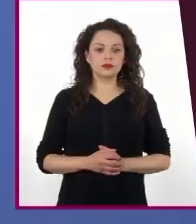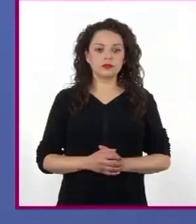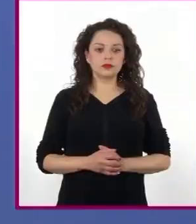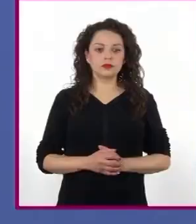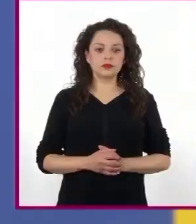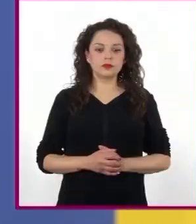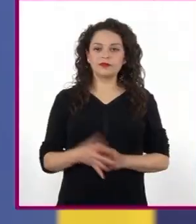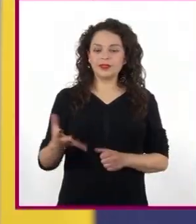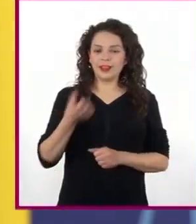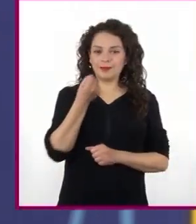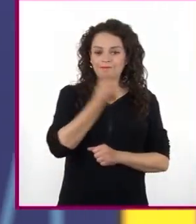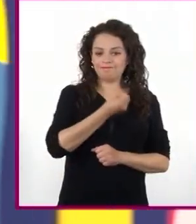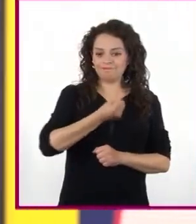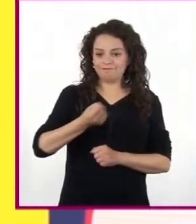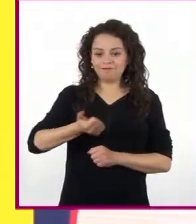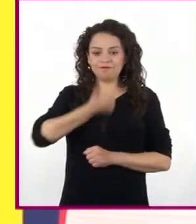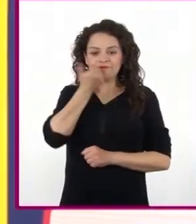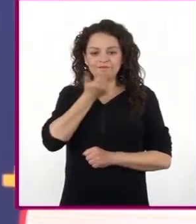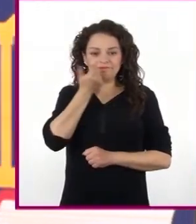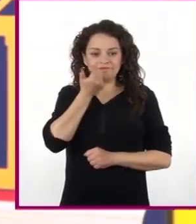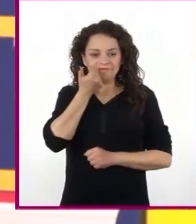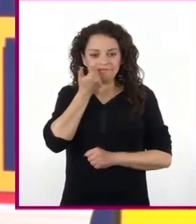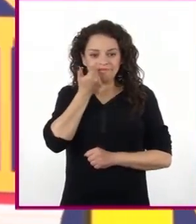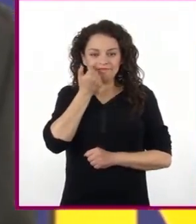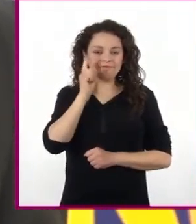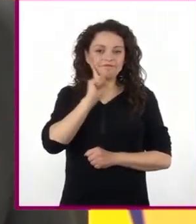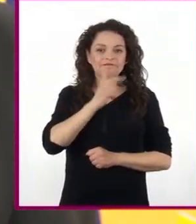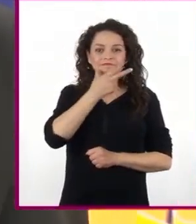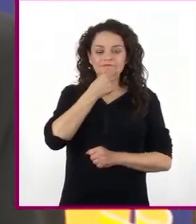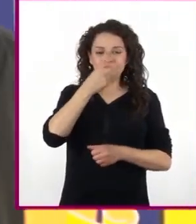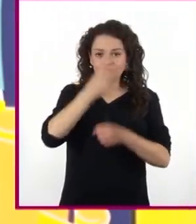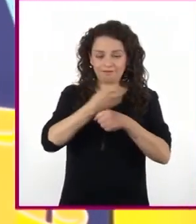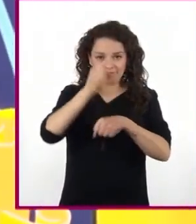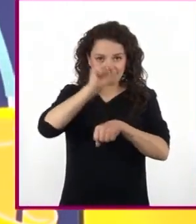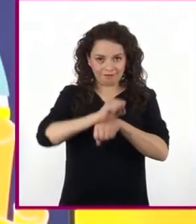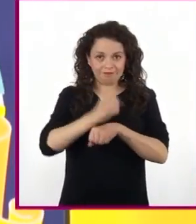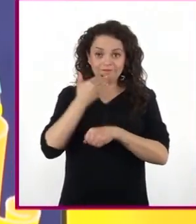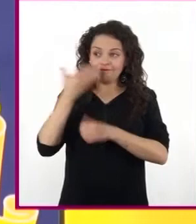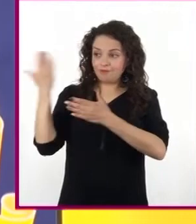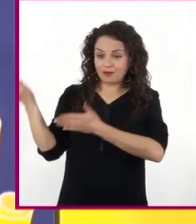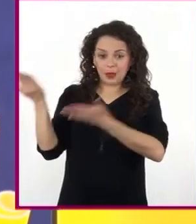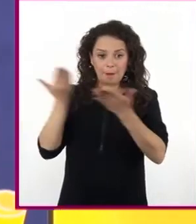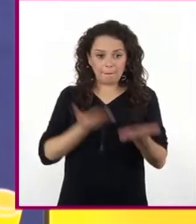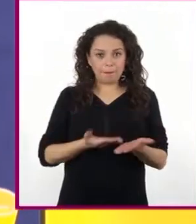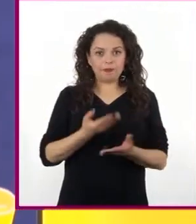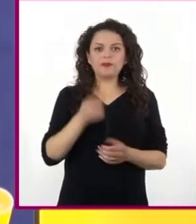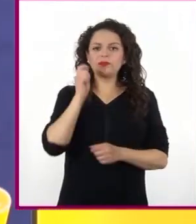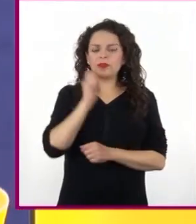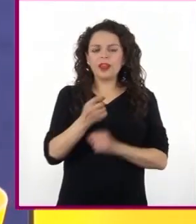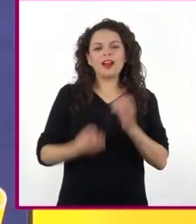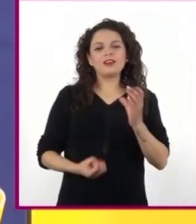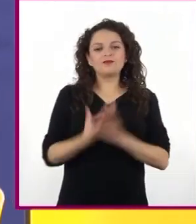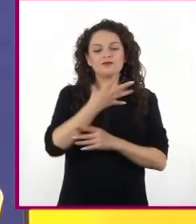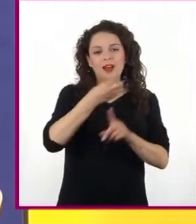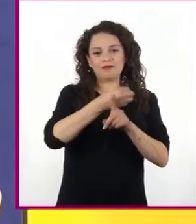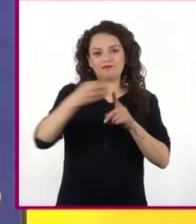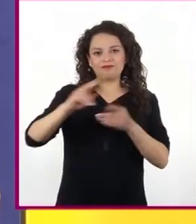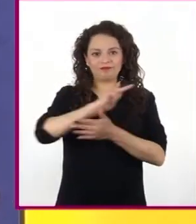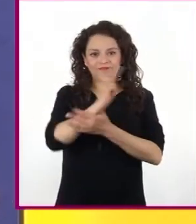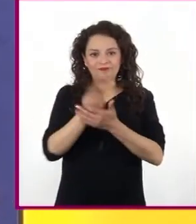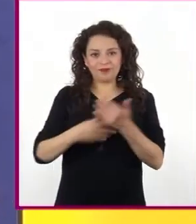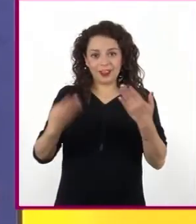Reciban un cordial saludo alumnas y alumnos de segundo de secundaria y la bienvenida a una nueva sesión de Aprende en Casa